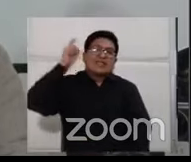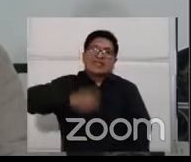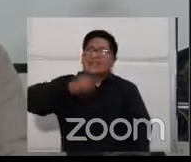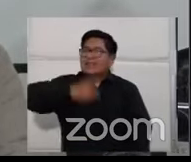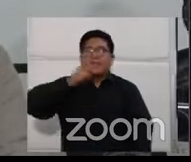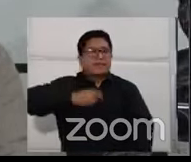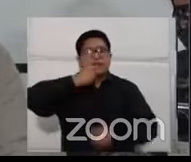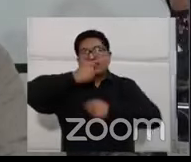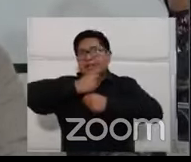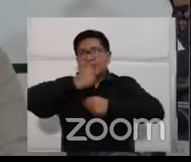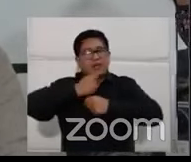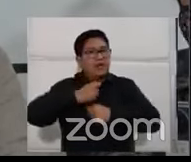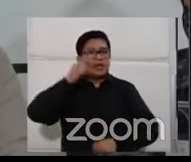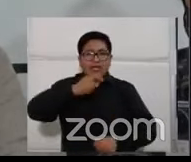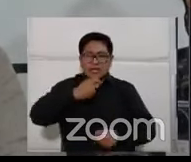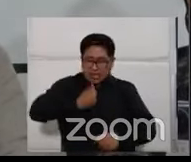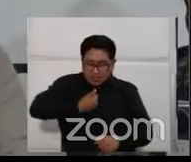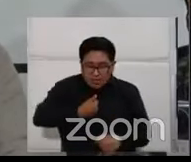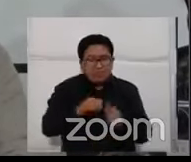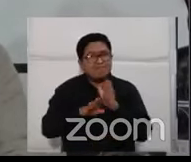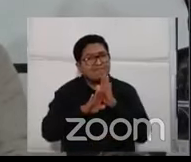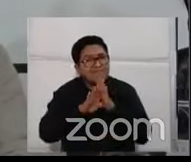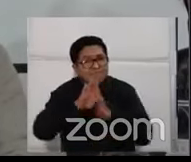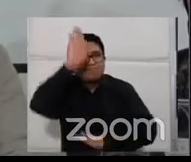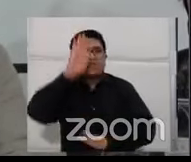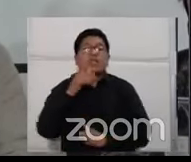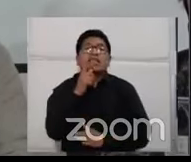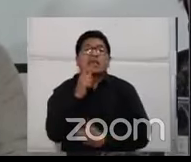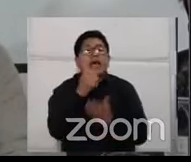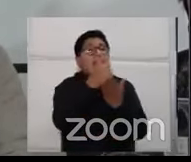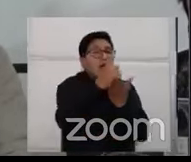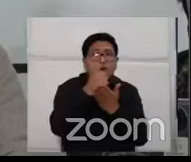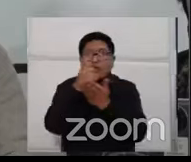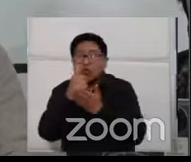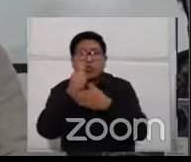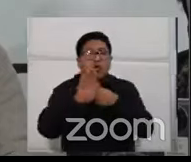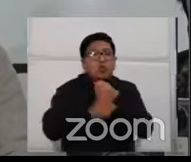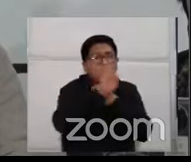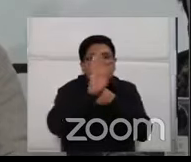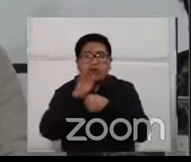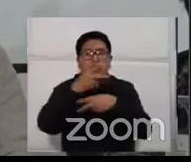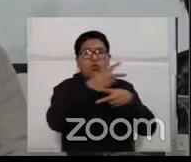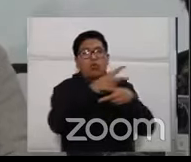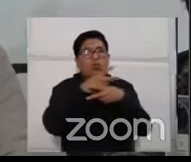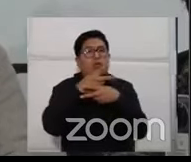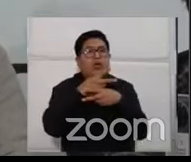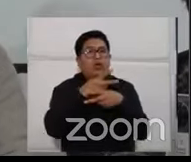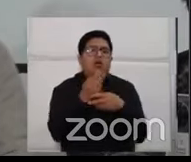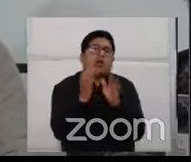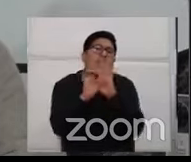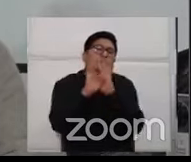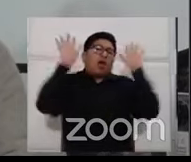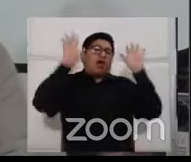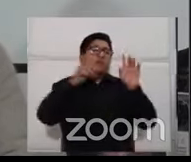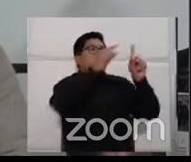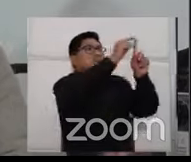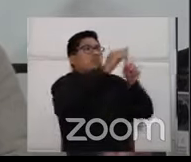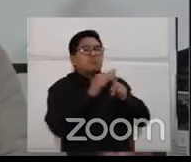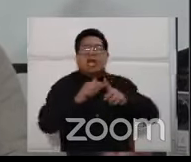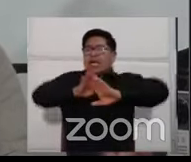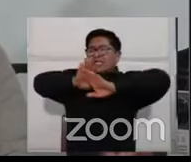necesitamos salir adelante necesitamos alguien que nos ayudará en que nos cuide alguien que nos proteja y no simplemente decir pues vamos a erradicar